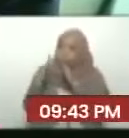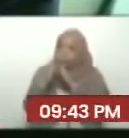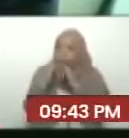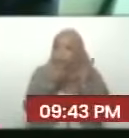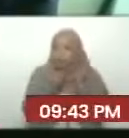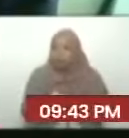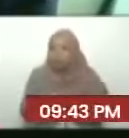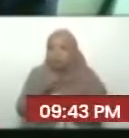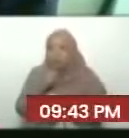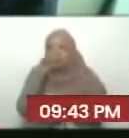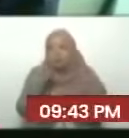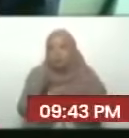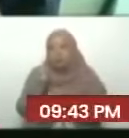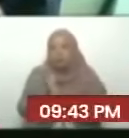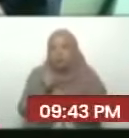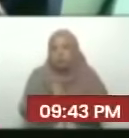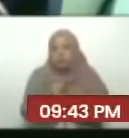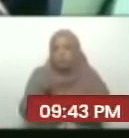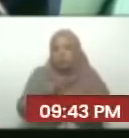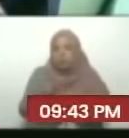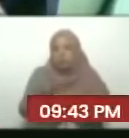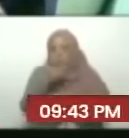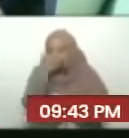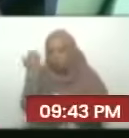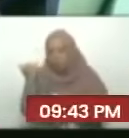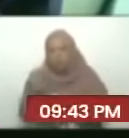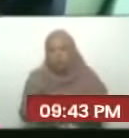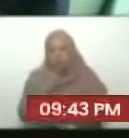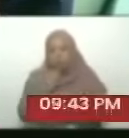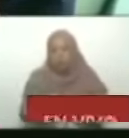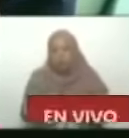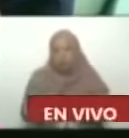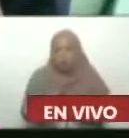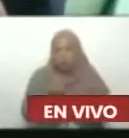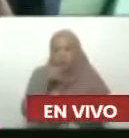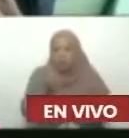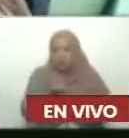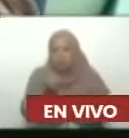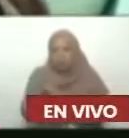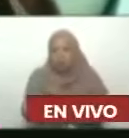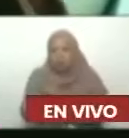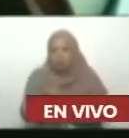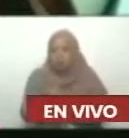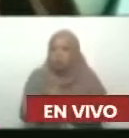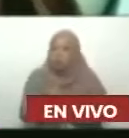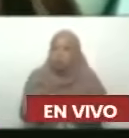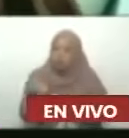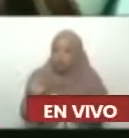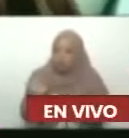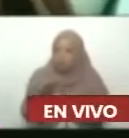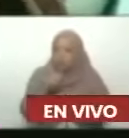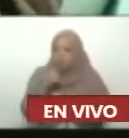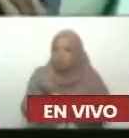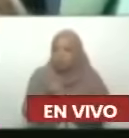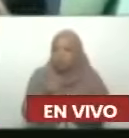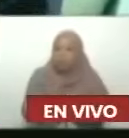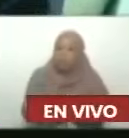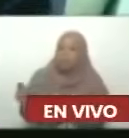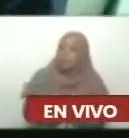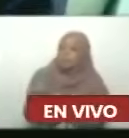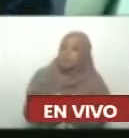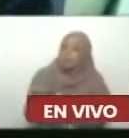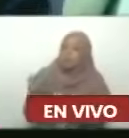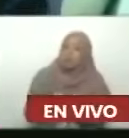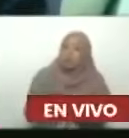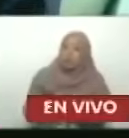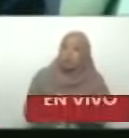gratitud totalmente inmensa, y la cual jamás podremos agradecerles de una manera suficiente. Y nada, eso, fueron meses y meses de